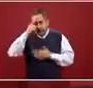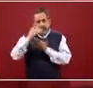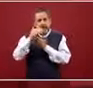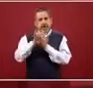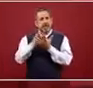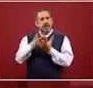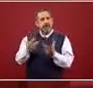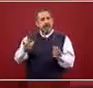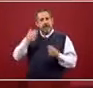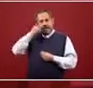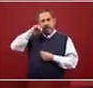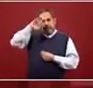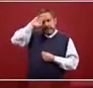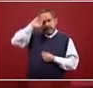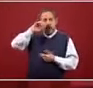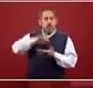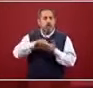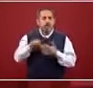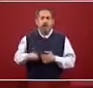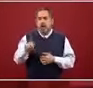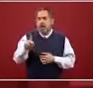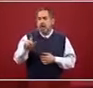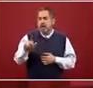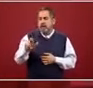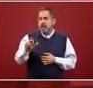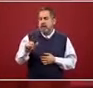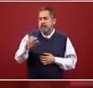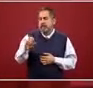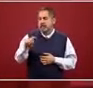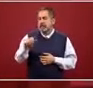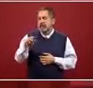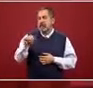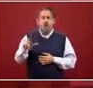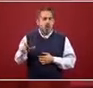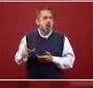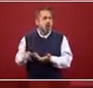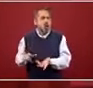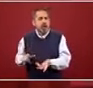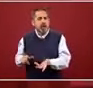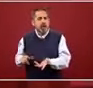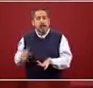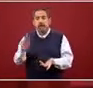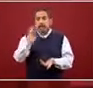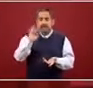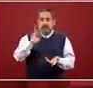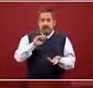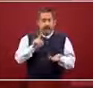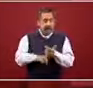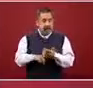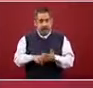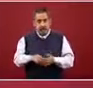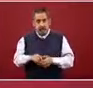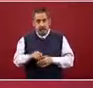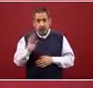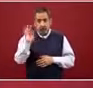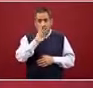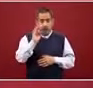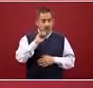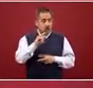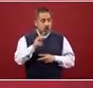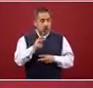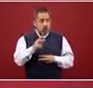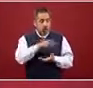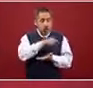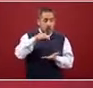disminuyen la temperatura, por ejemplo el paracetamol, que es uno de uso muy común, puede ocurrir que en el momento en que se presenta al punto